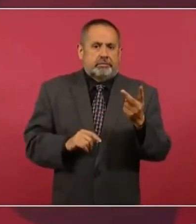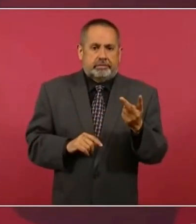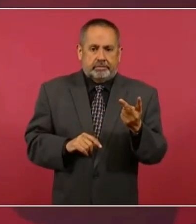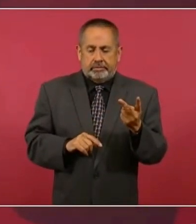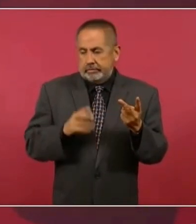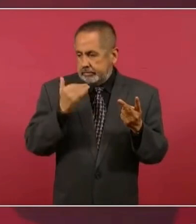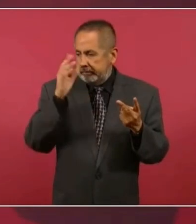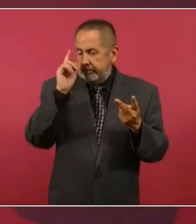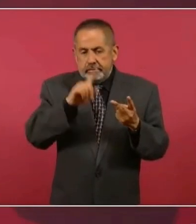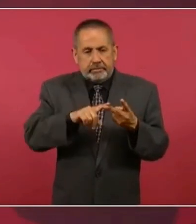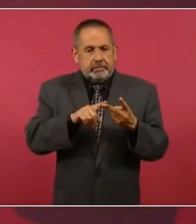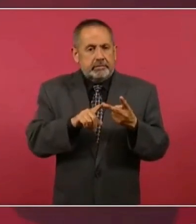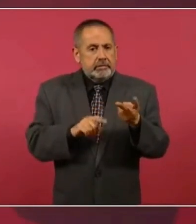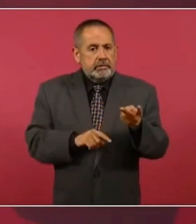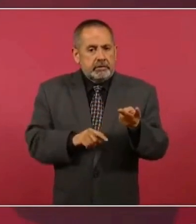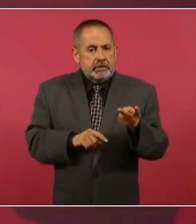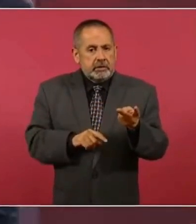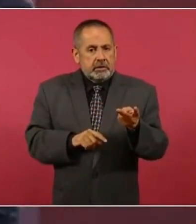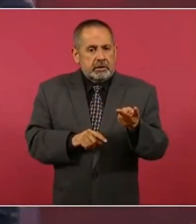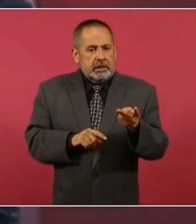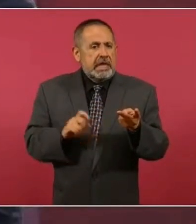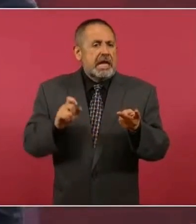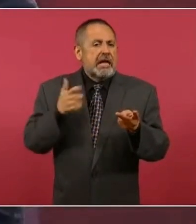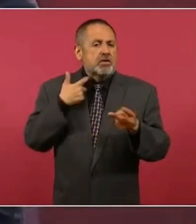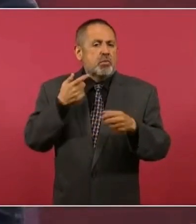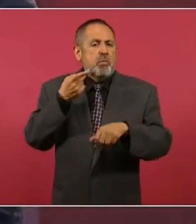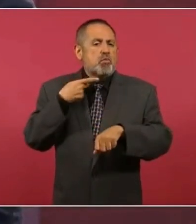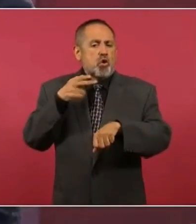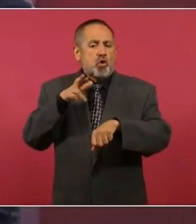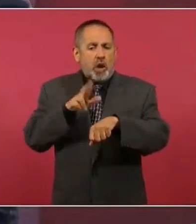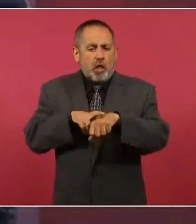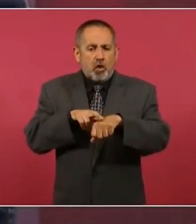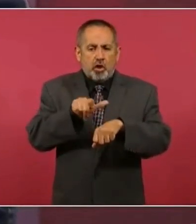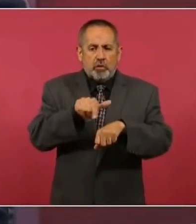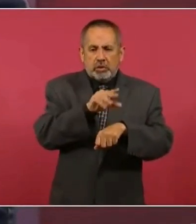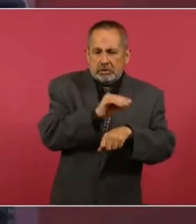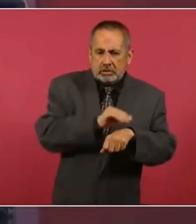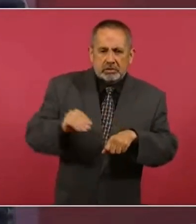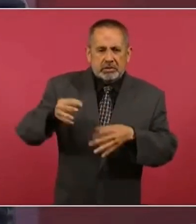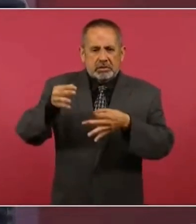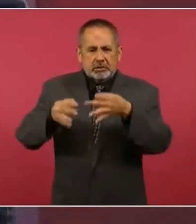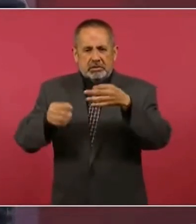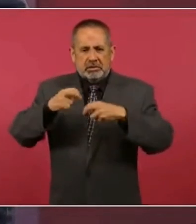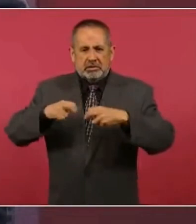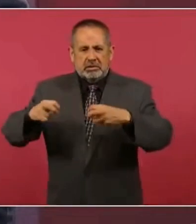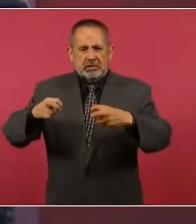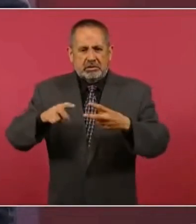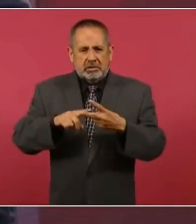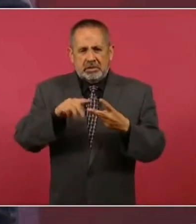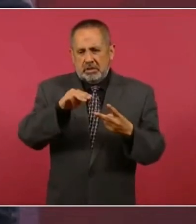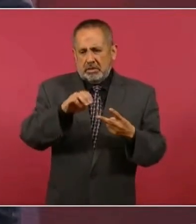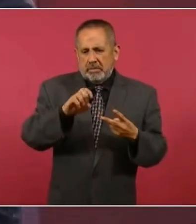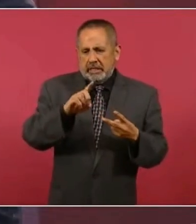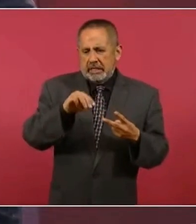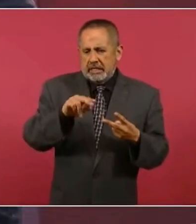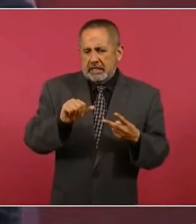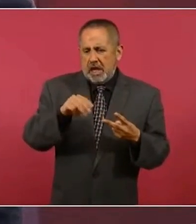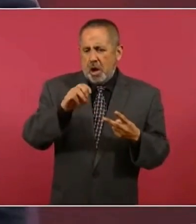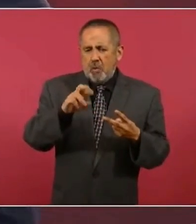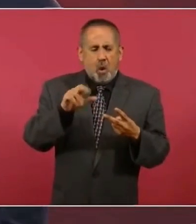ahí estuvo el que fue procurador y luego ministro de la Corte, Medina Mora,